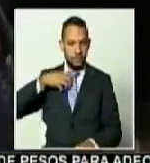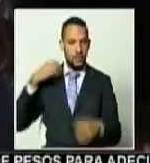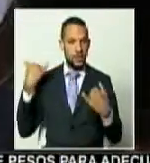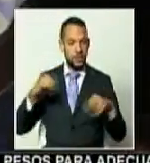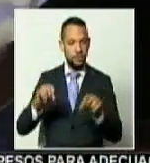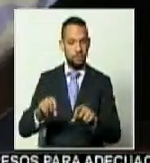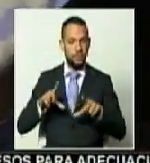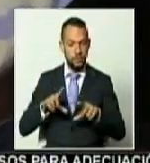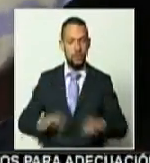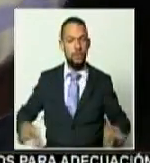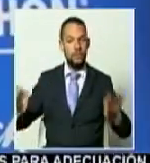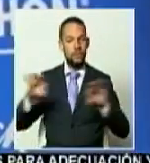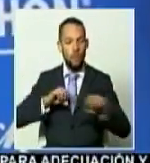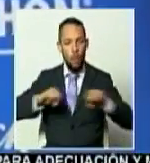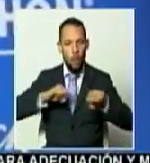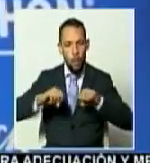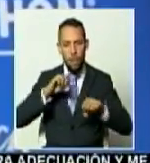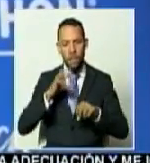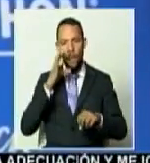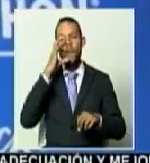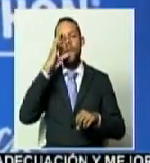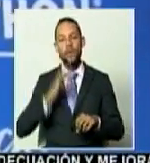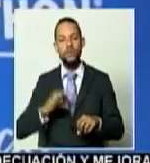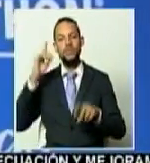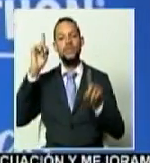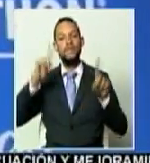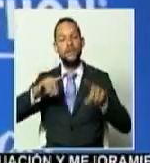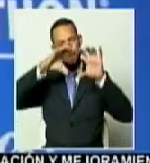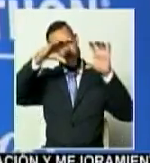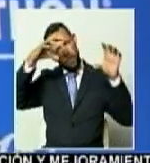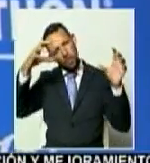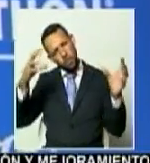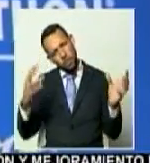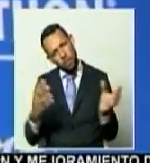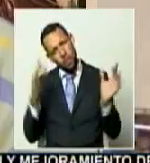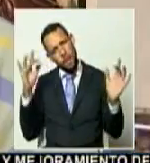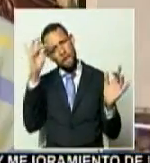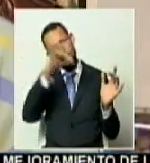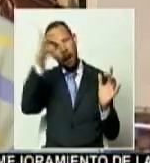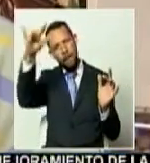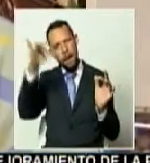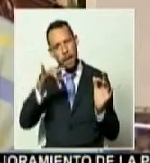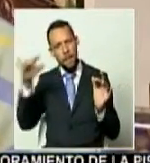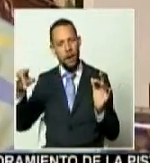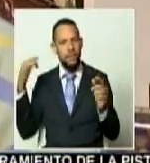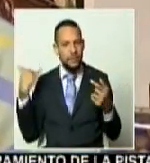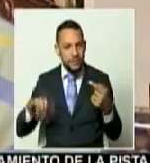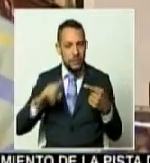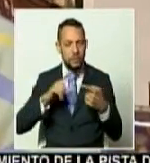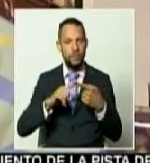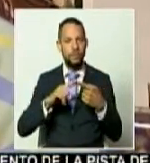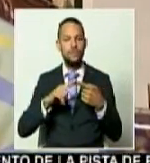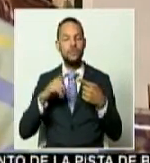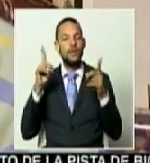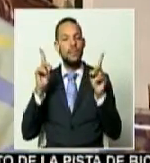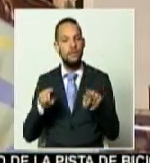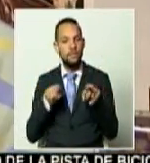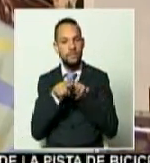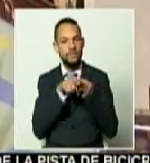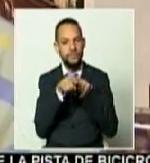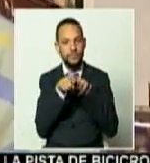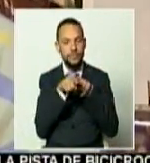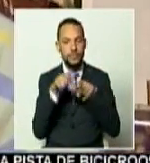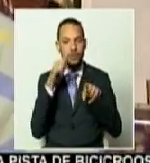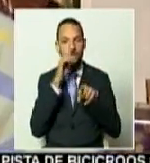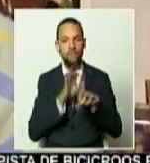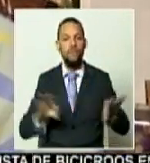Nueva York, este incansable corredor ha conseguido varios títulos mundiales. He participado en la otra gran maratón que es muy importante